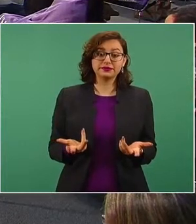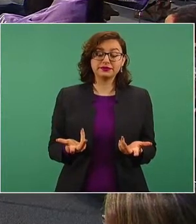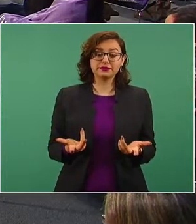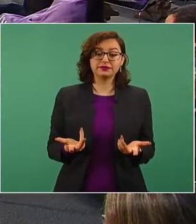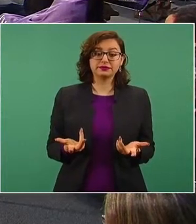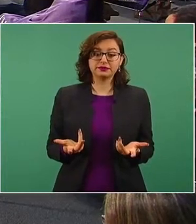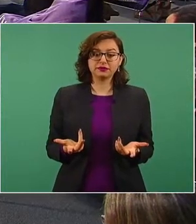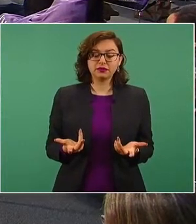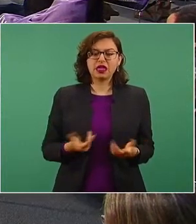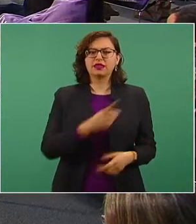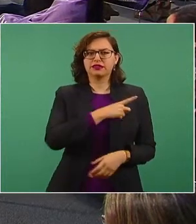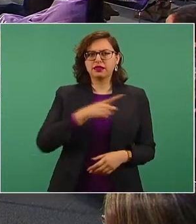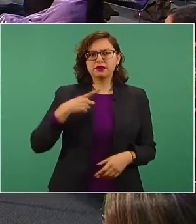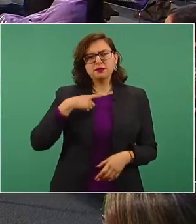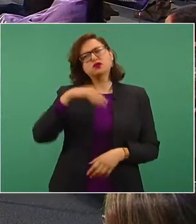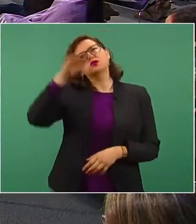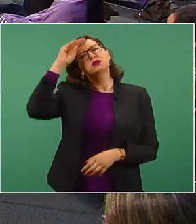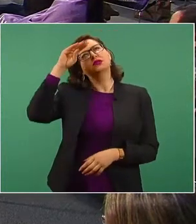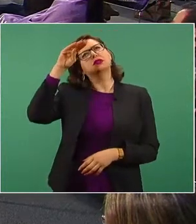preguntarnos